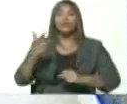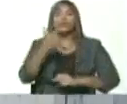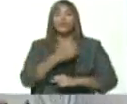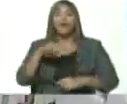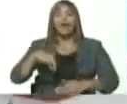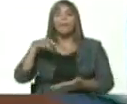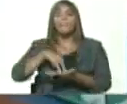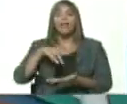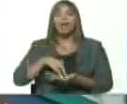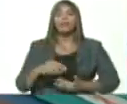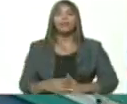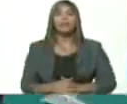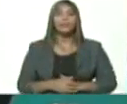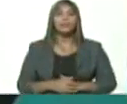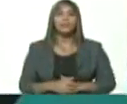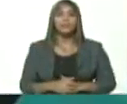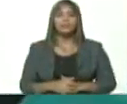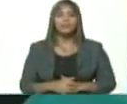Miranda.